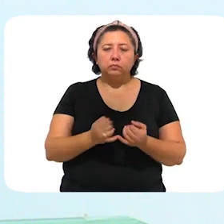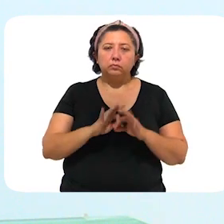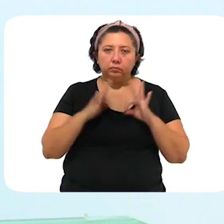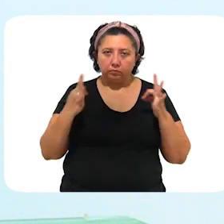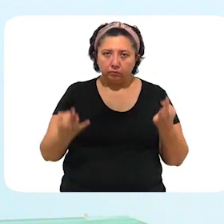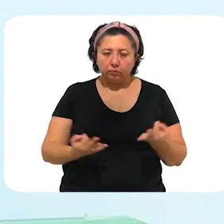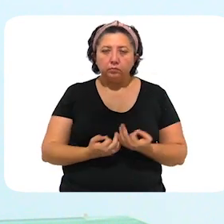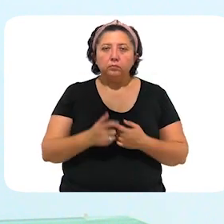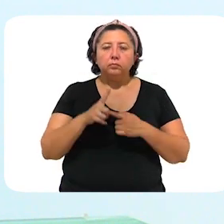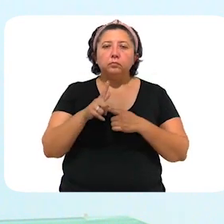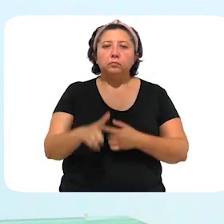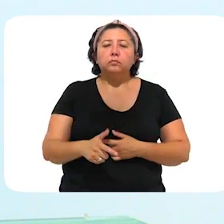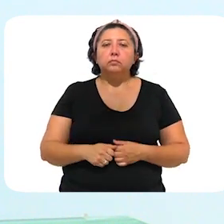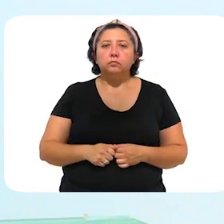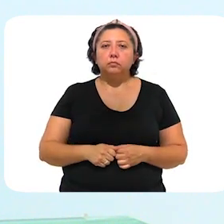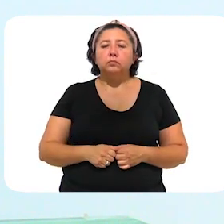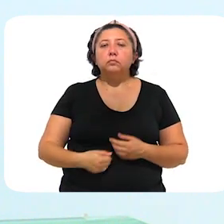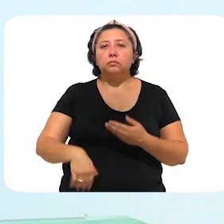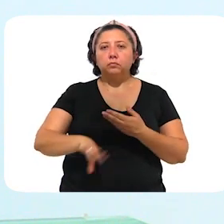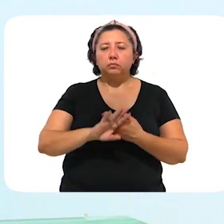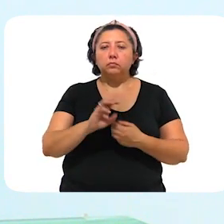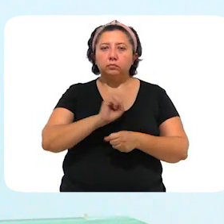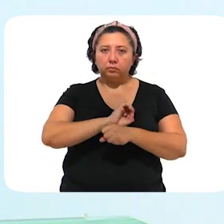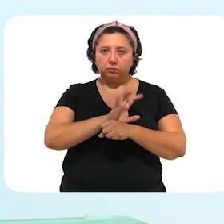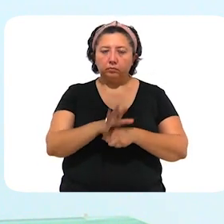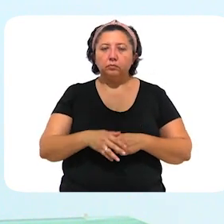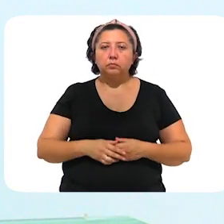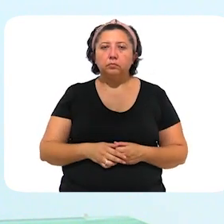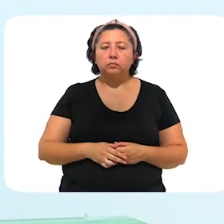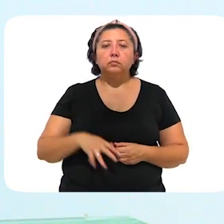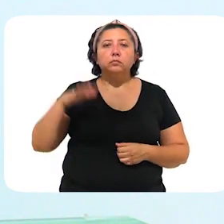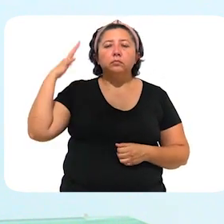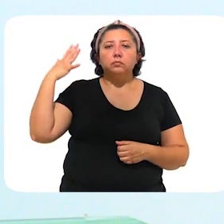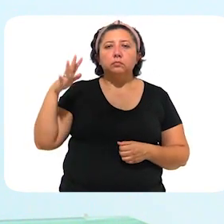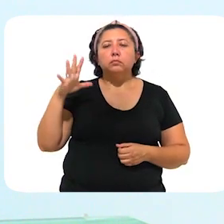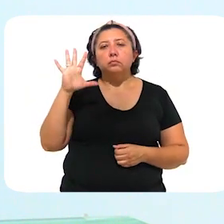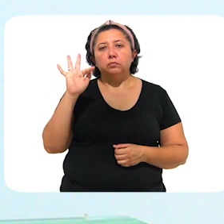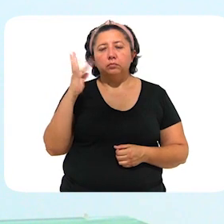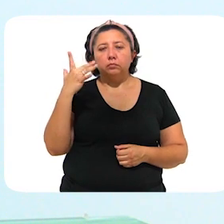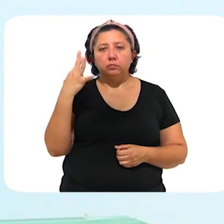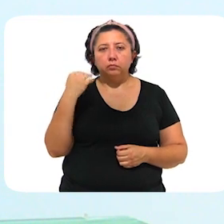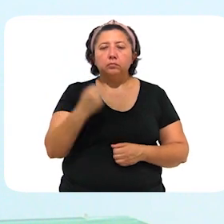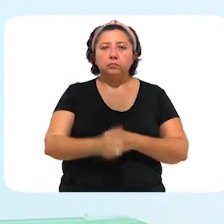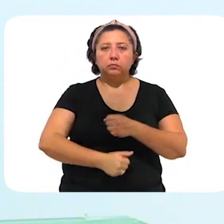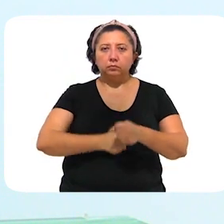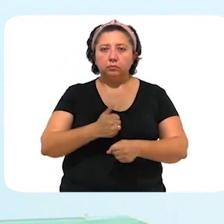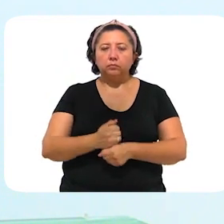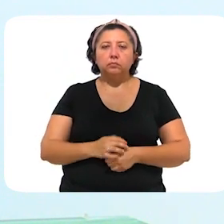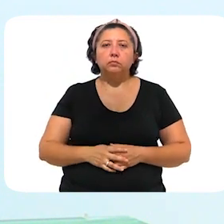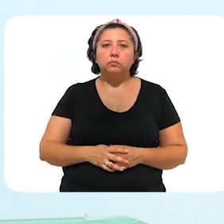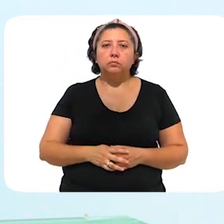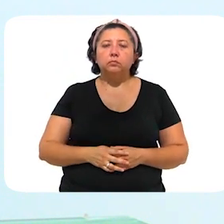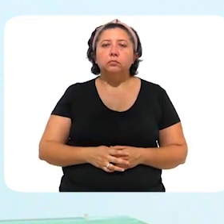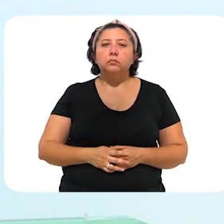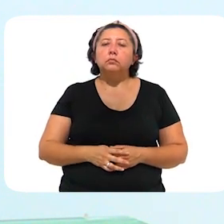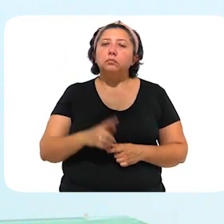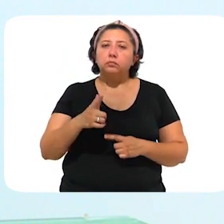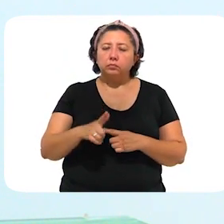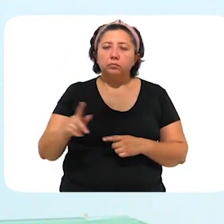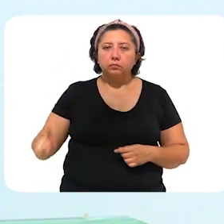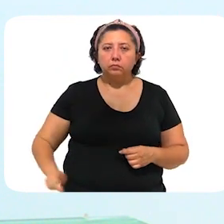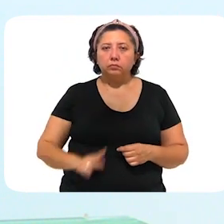sigue la aplicación de refuerzo contra el coronavirus para adultos de 40 a 59 años de edad de los